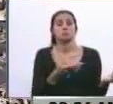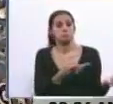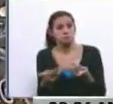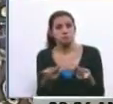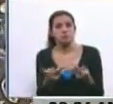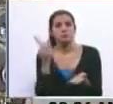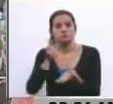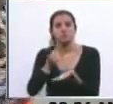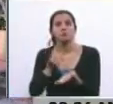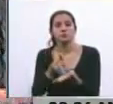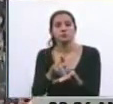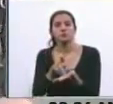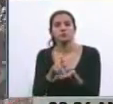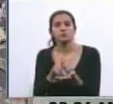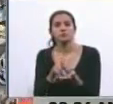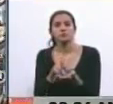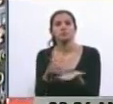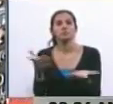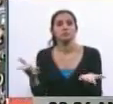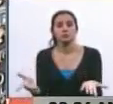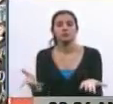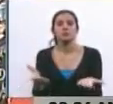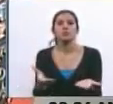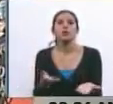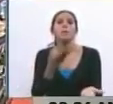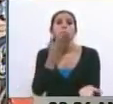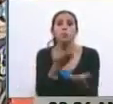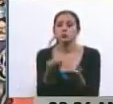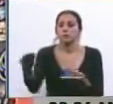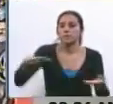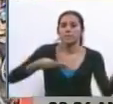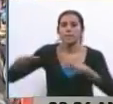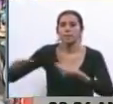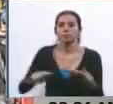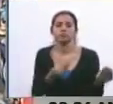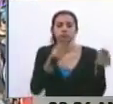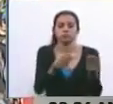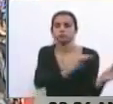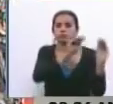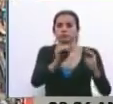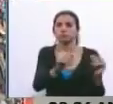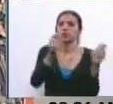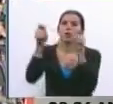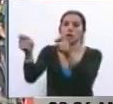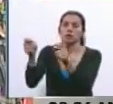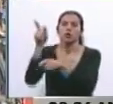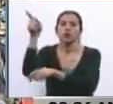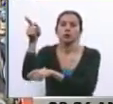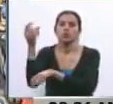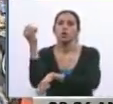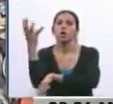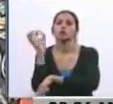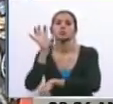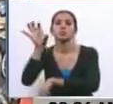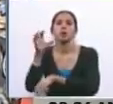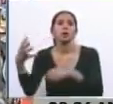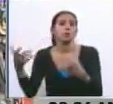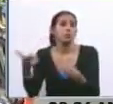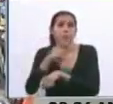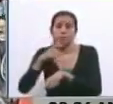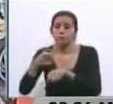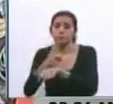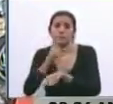la puesta en escena de todas las propuestas para que nuestro presidente, a través del Congreso de la Patria, gobierne con el pueblo, como ha sido